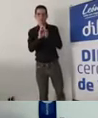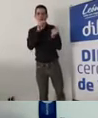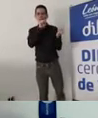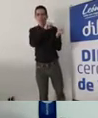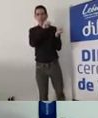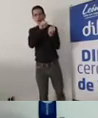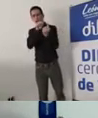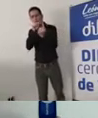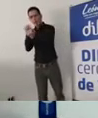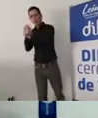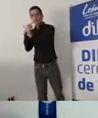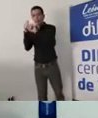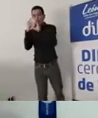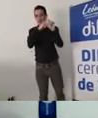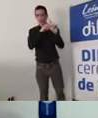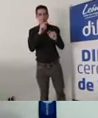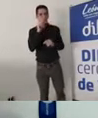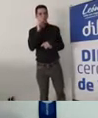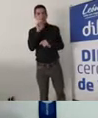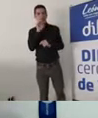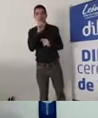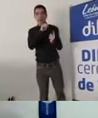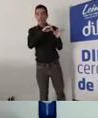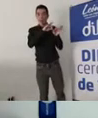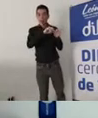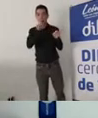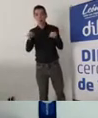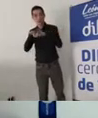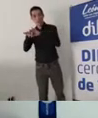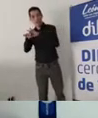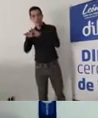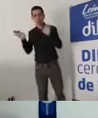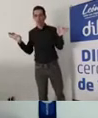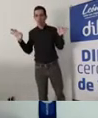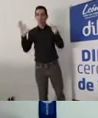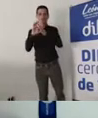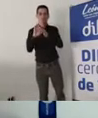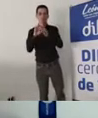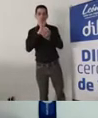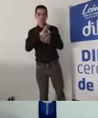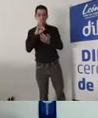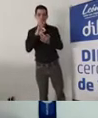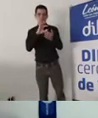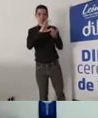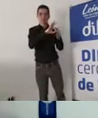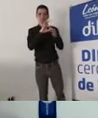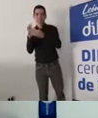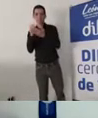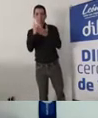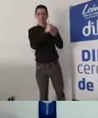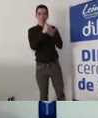alguna iniciativa juvenil va a tener no un impacto directo sobre el tema que maneja, sino sobre otros ODS y algunas de sus